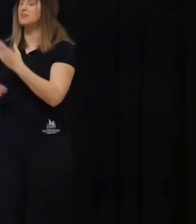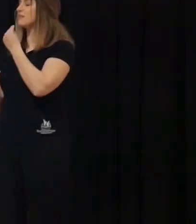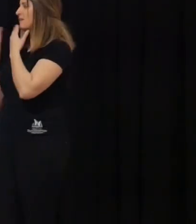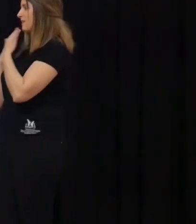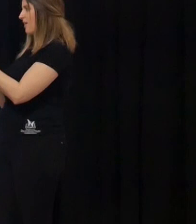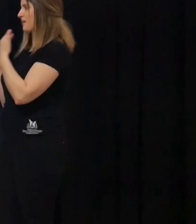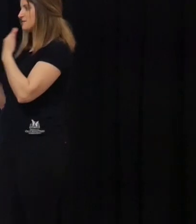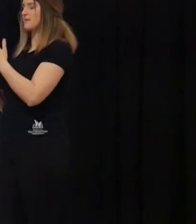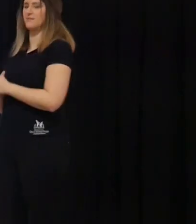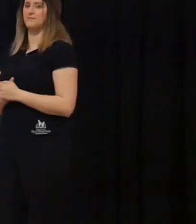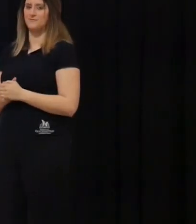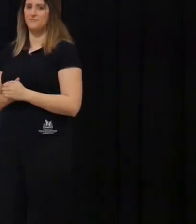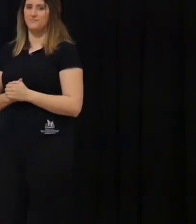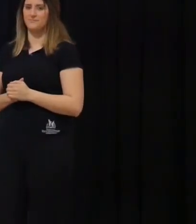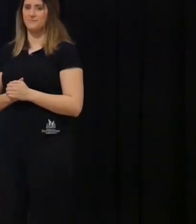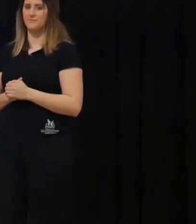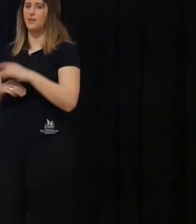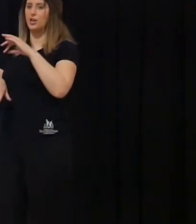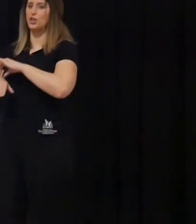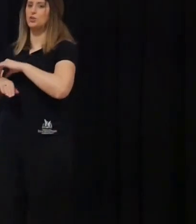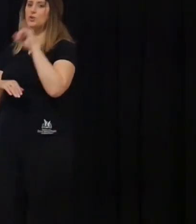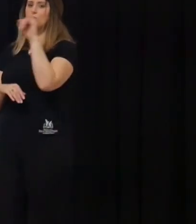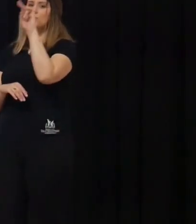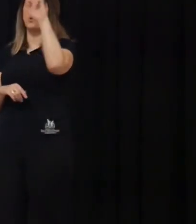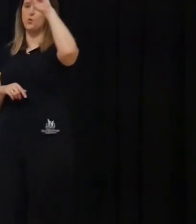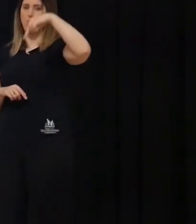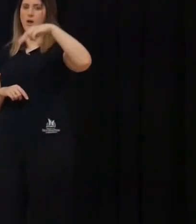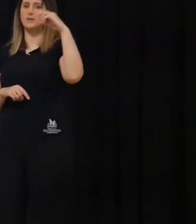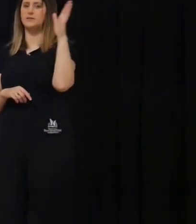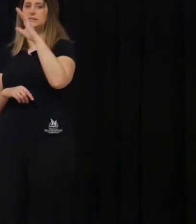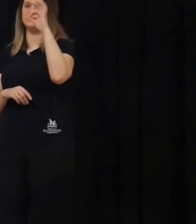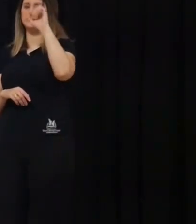Muchas gracias, doctor Juan Serrano.